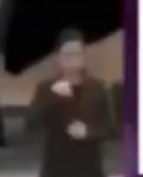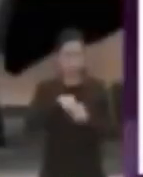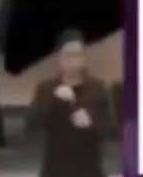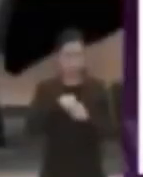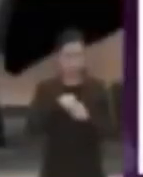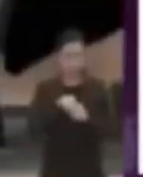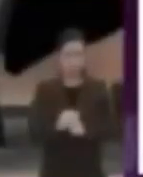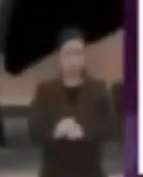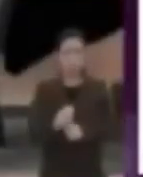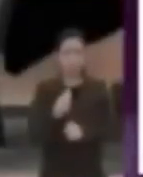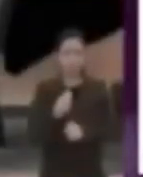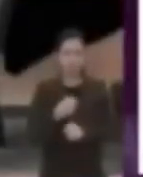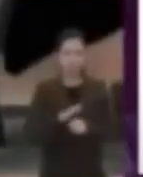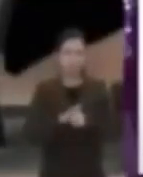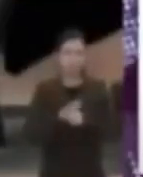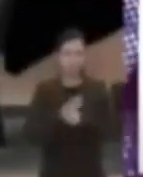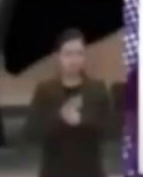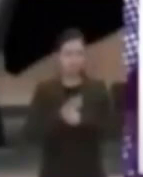no quisiera caer en el juego.